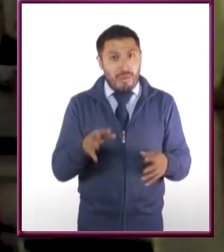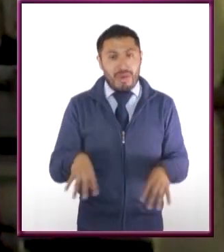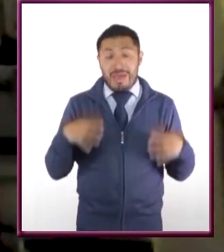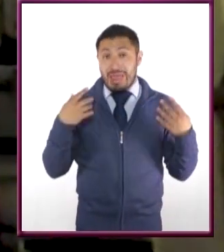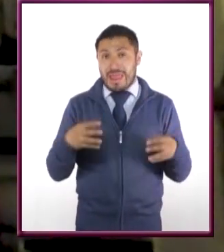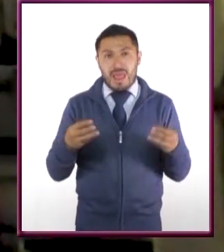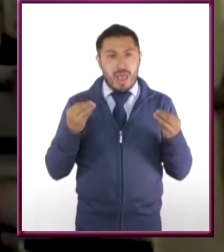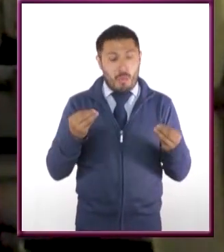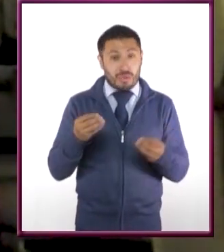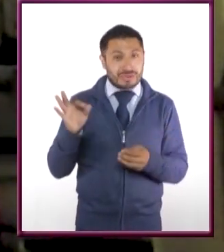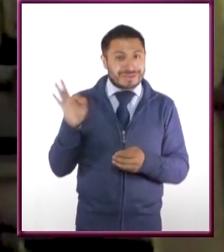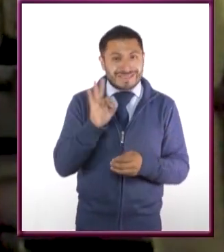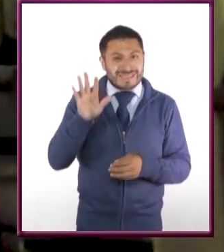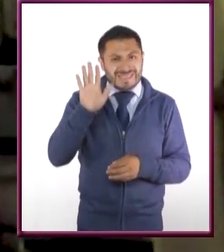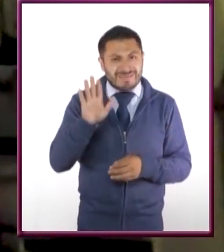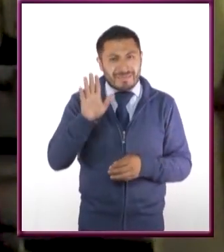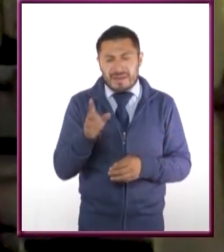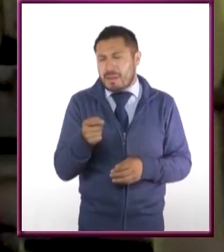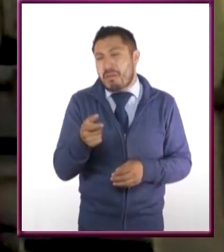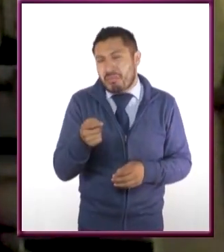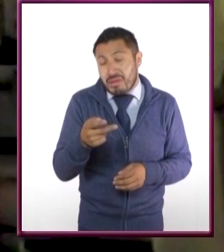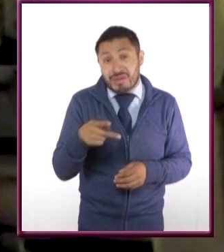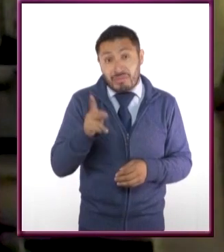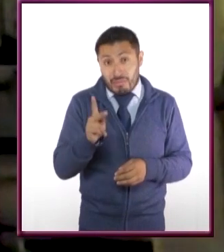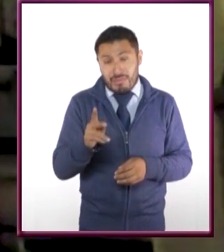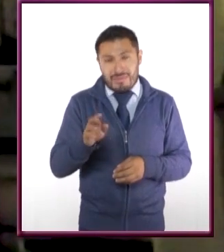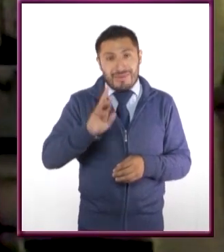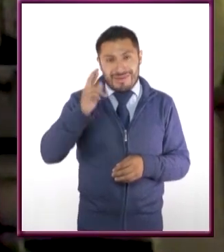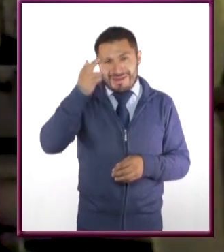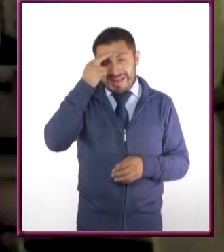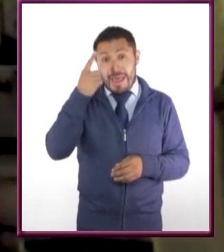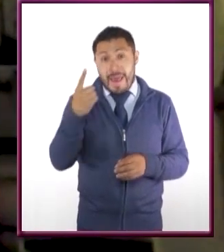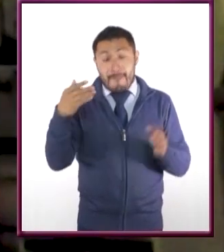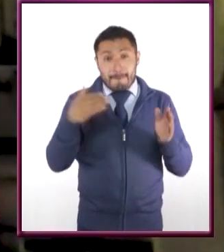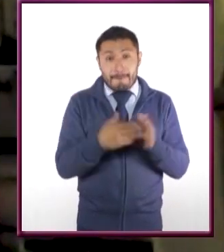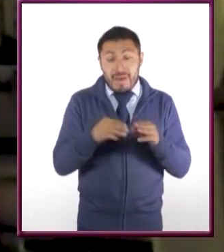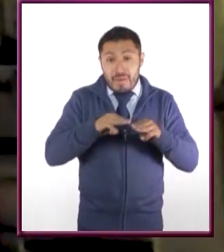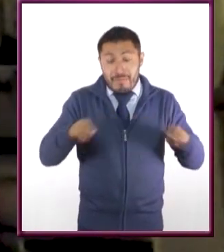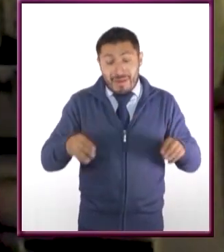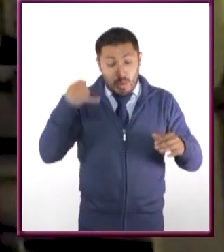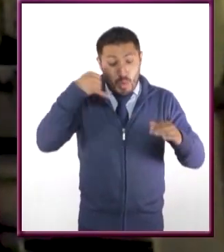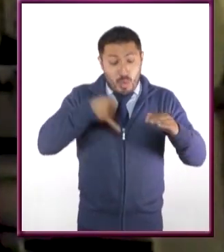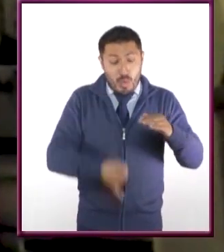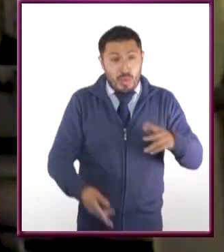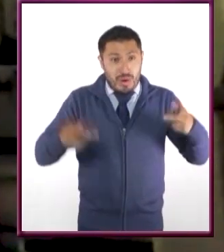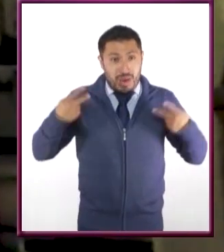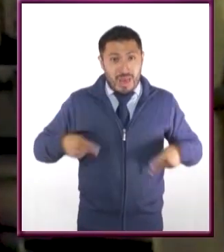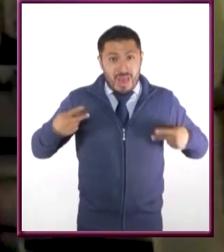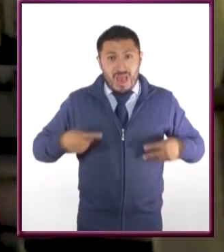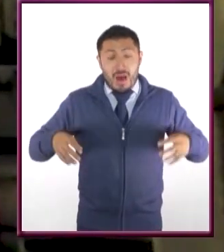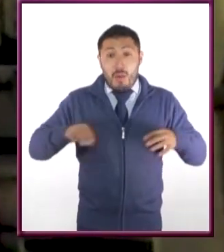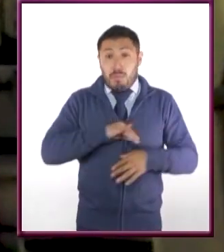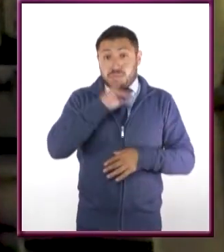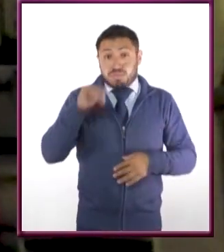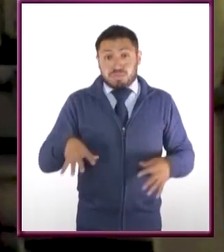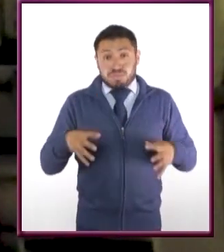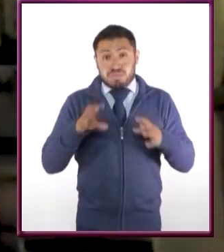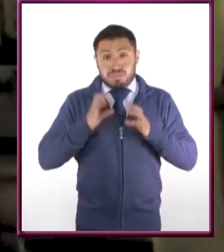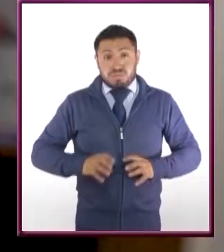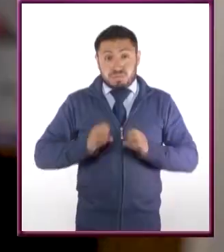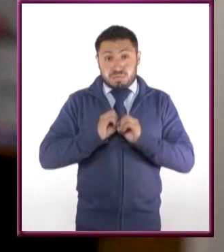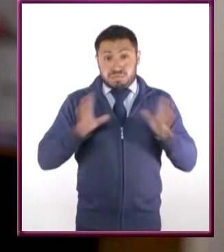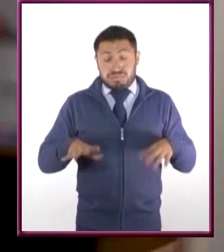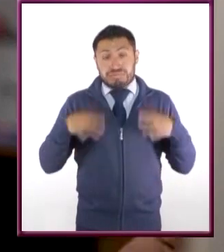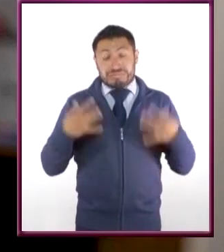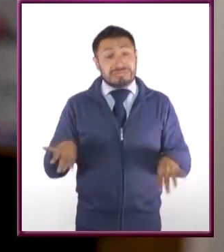parece mucho. Sin embargo, si pensamos que a 1000 metros el ser humano colapsaría, bueno, ya es un dato muy